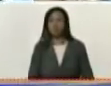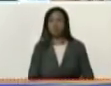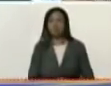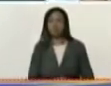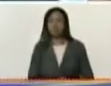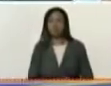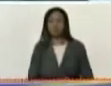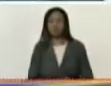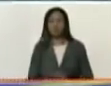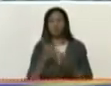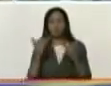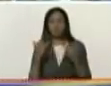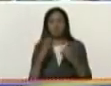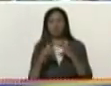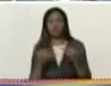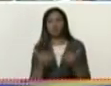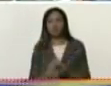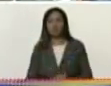Ahora,